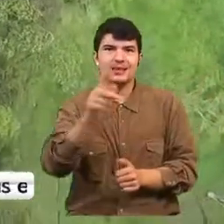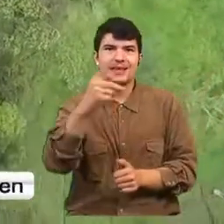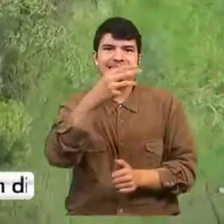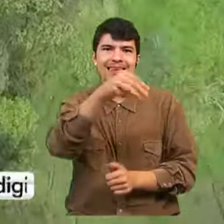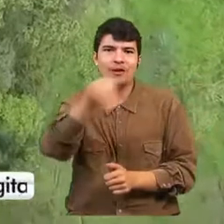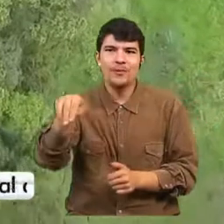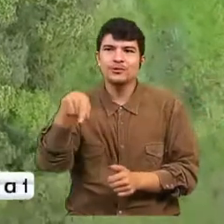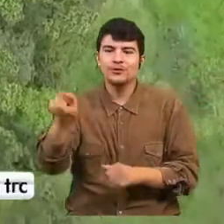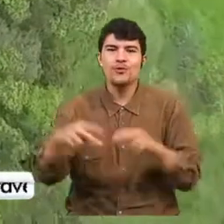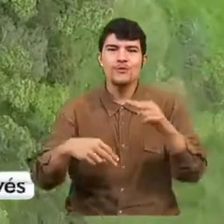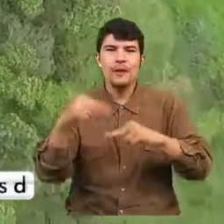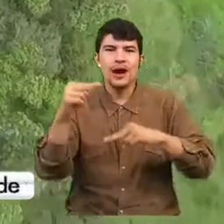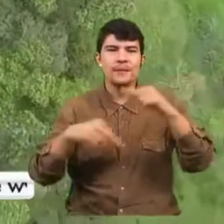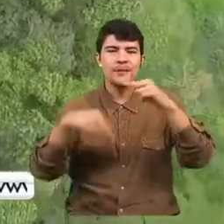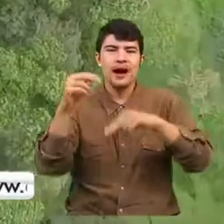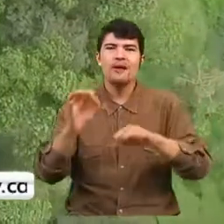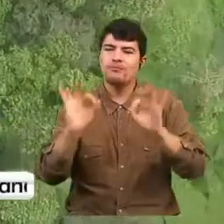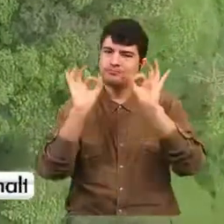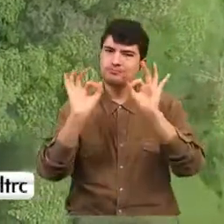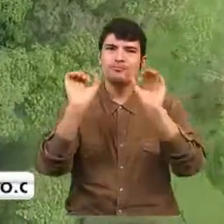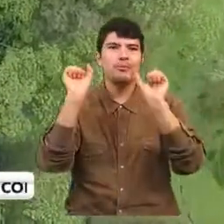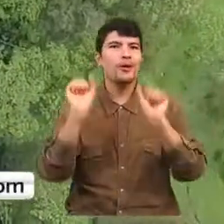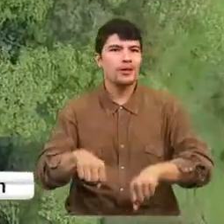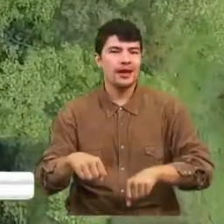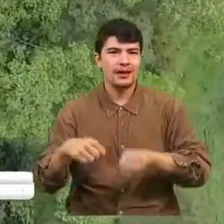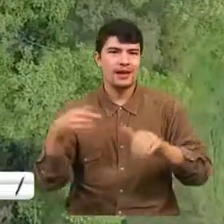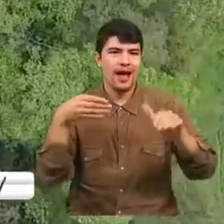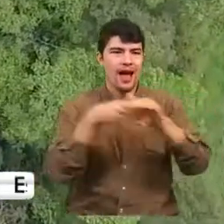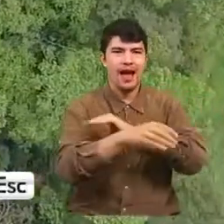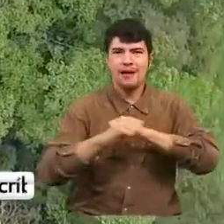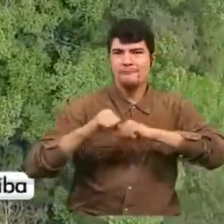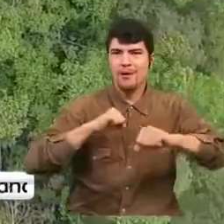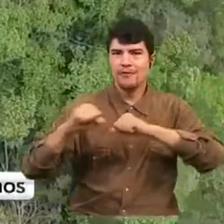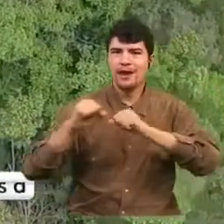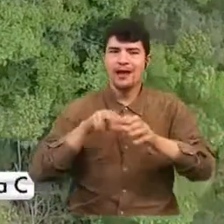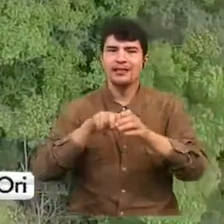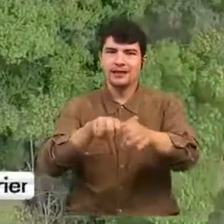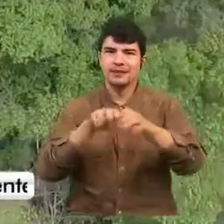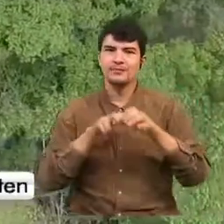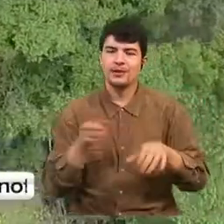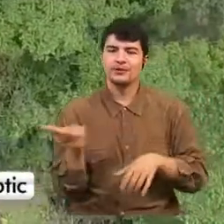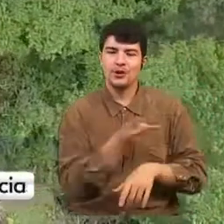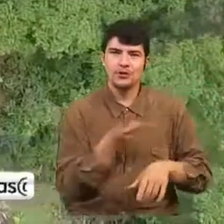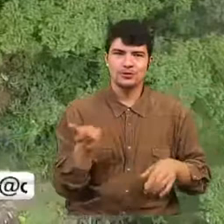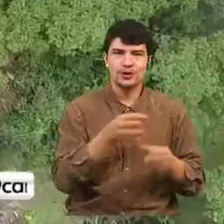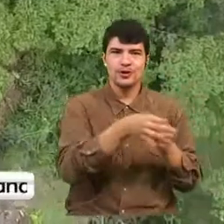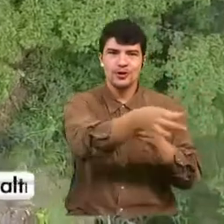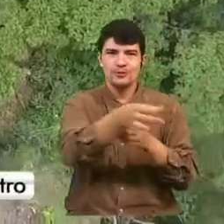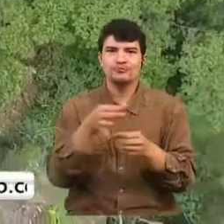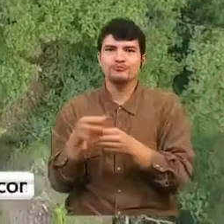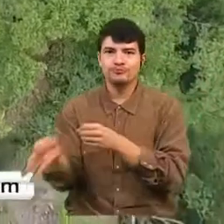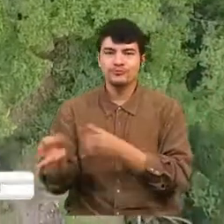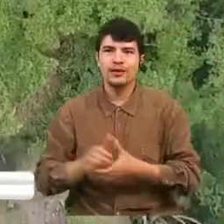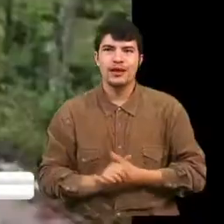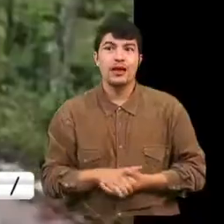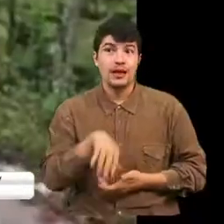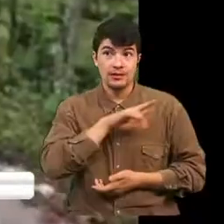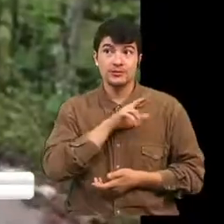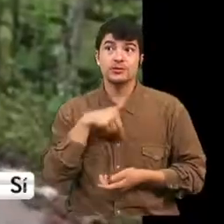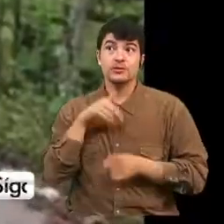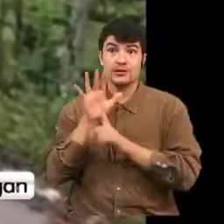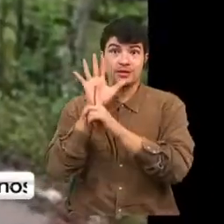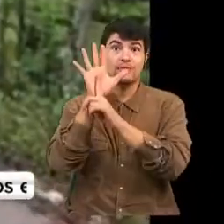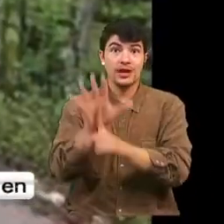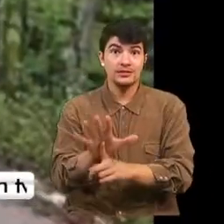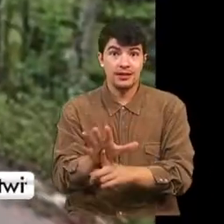los que han sido pavimentados para poder facilitar el acceso y la movilidad a estas dos poblaciones. Así es, estaremos en vivo y en directo mostrando desde